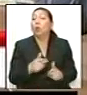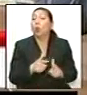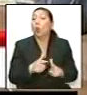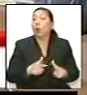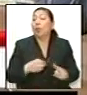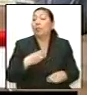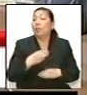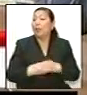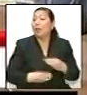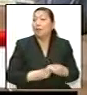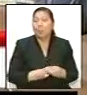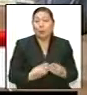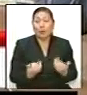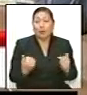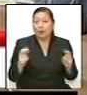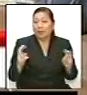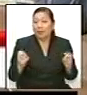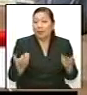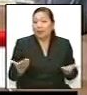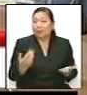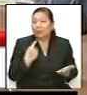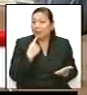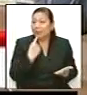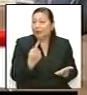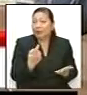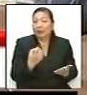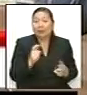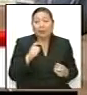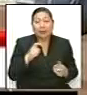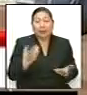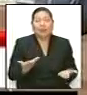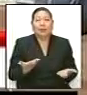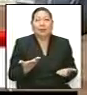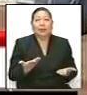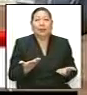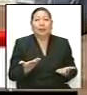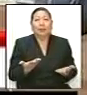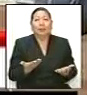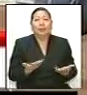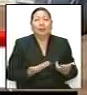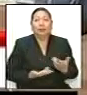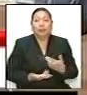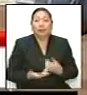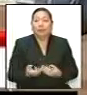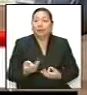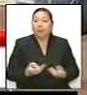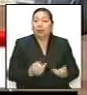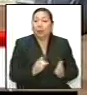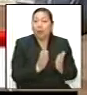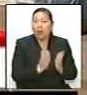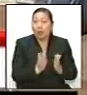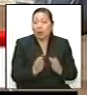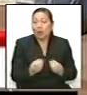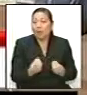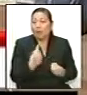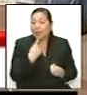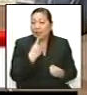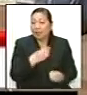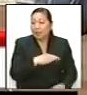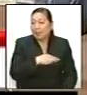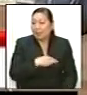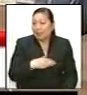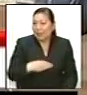mundo. Y ahora el tema, pues, decíamos, necesitamos hacer y necesitamos replantear el presupuesto en orden, como lo ha dicho también el